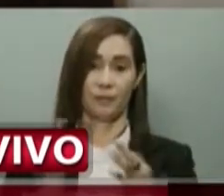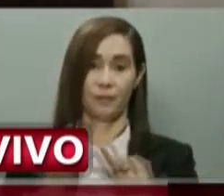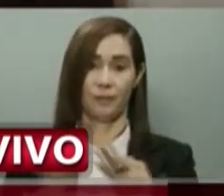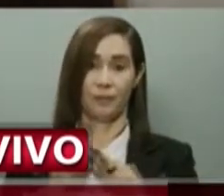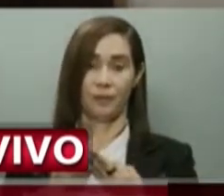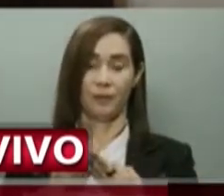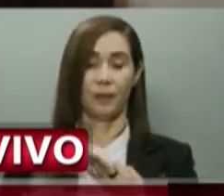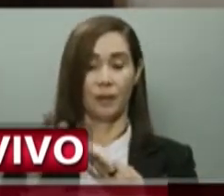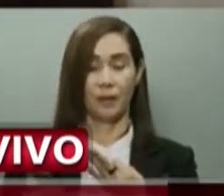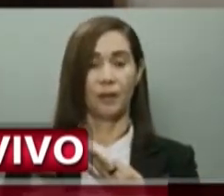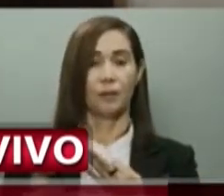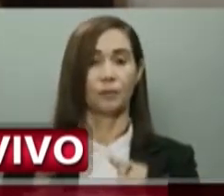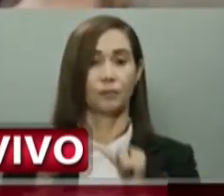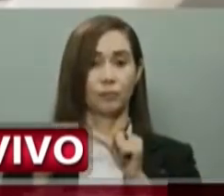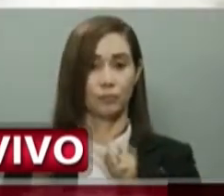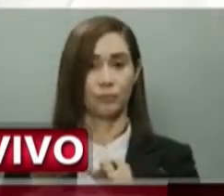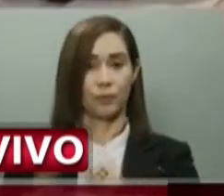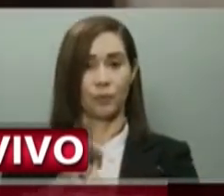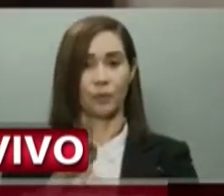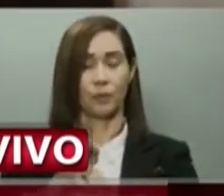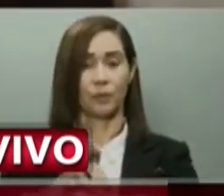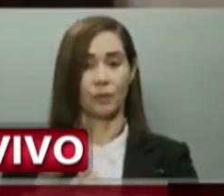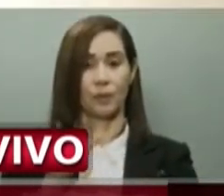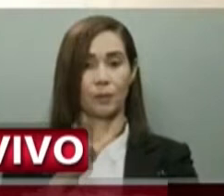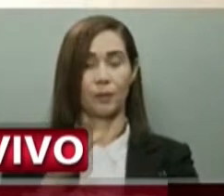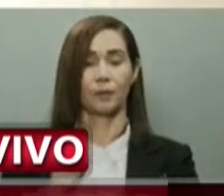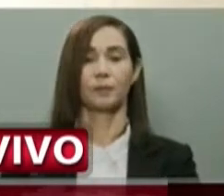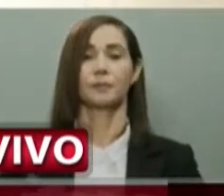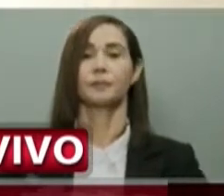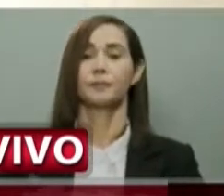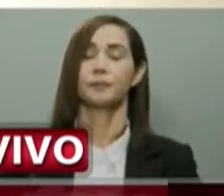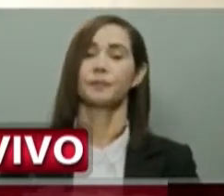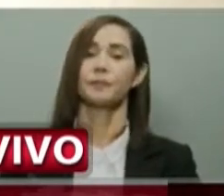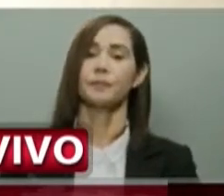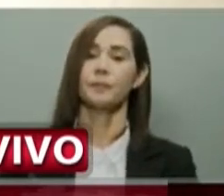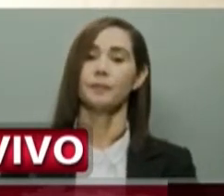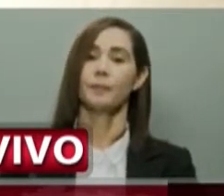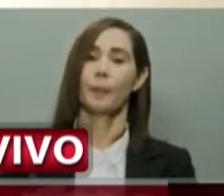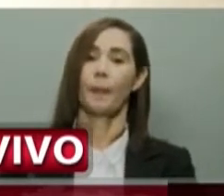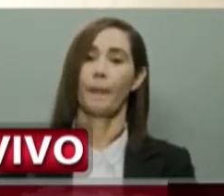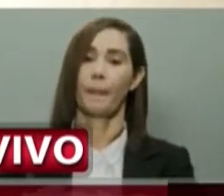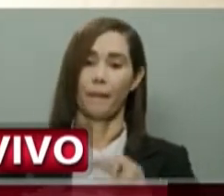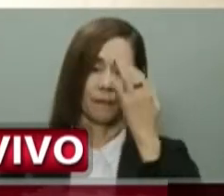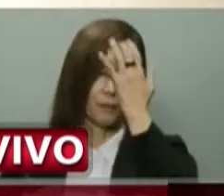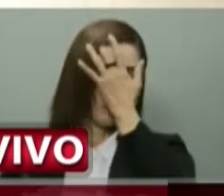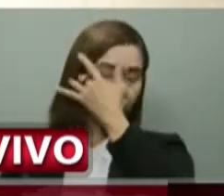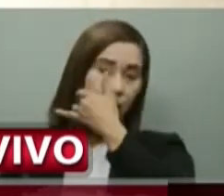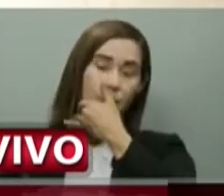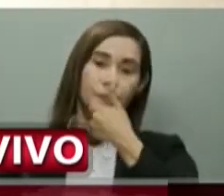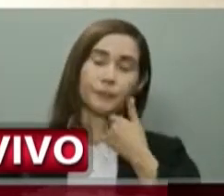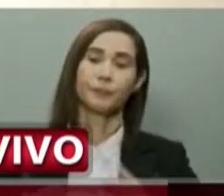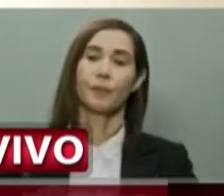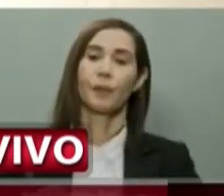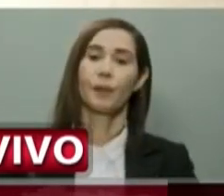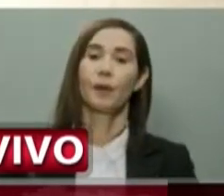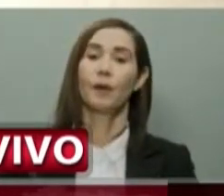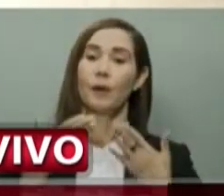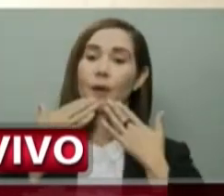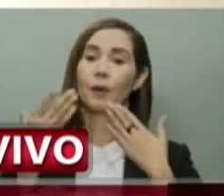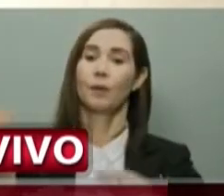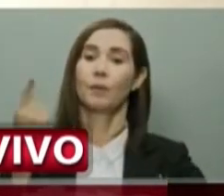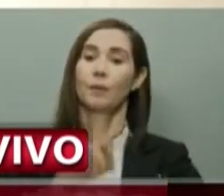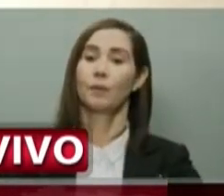Eso es lo que está haciendo Inés, pero lo seguirá haciendo, e Iván le puede explicar detalles. Buen día, señor presidente, buen día amigos